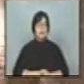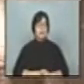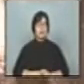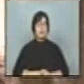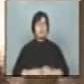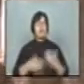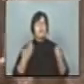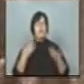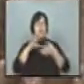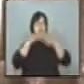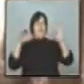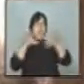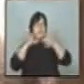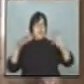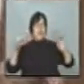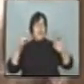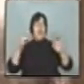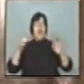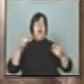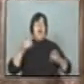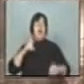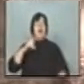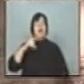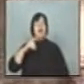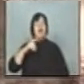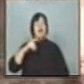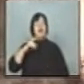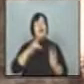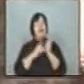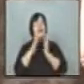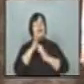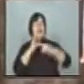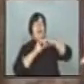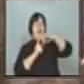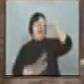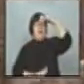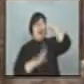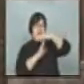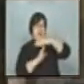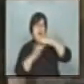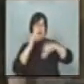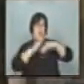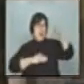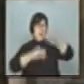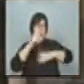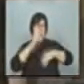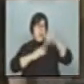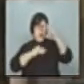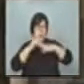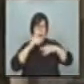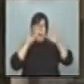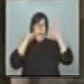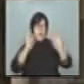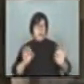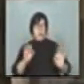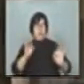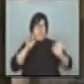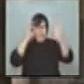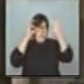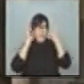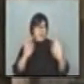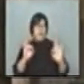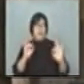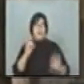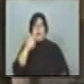Esa frase de que las catedrales nunca se terminan es verdad, porque uno diseña o proyecta una escultura, un